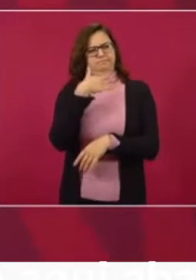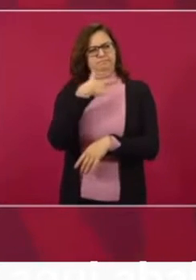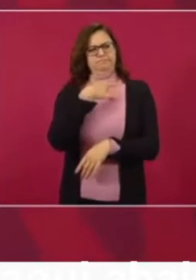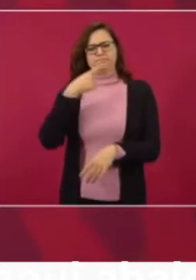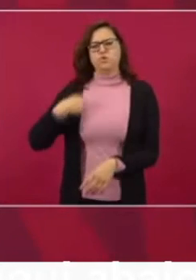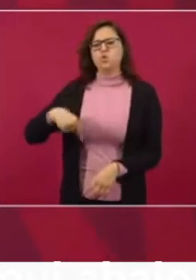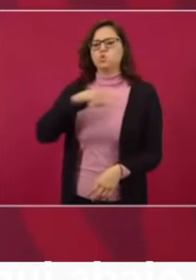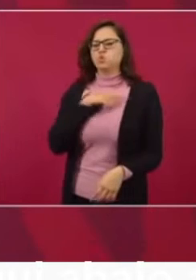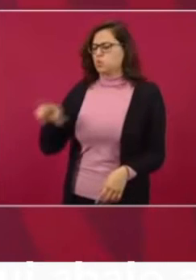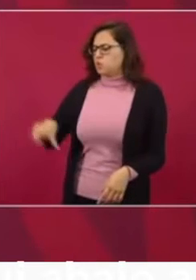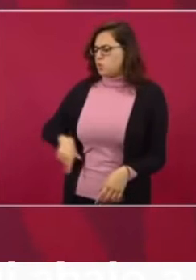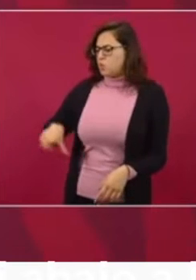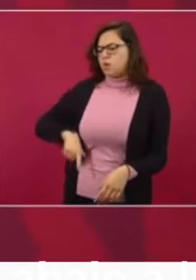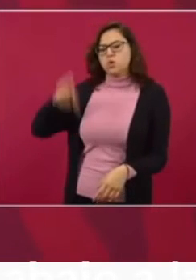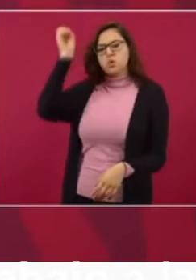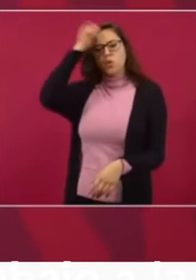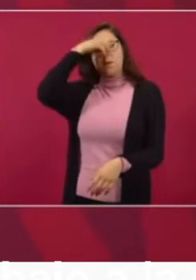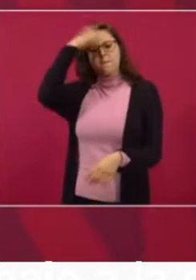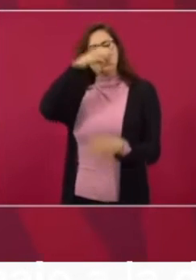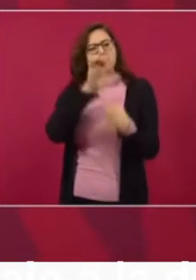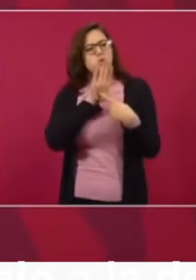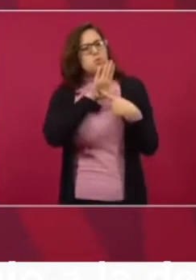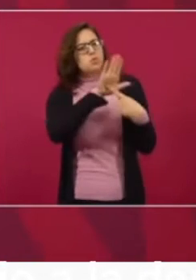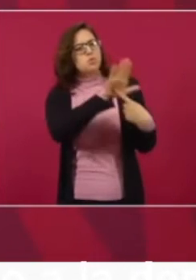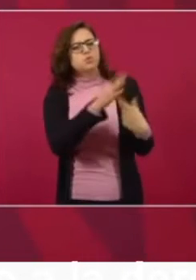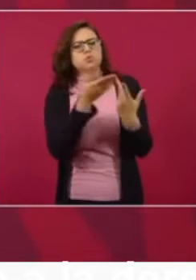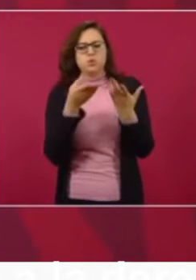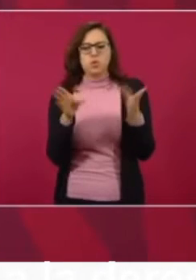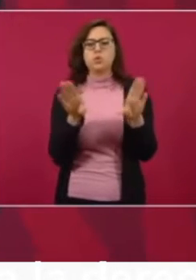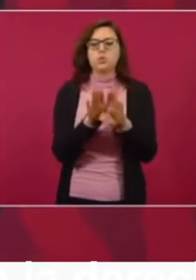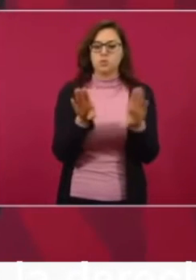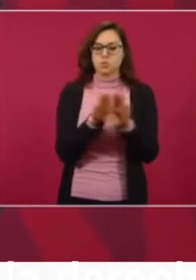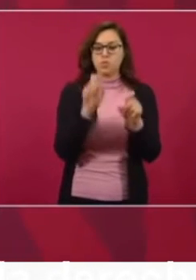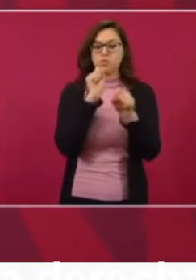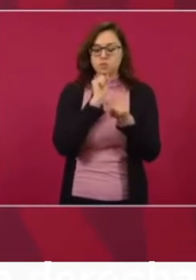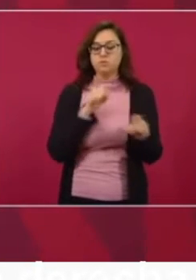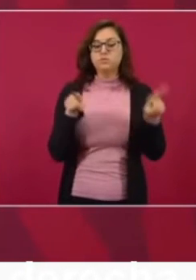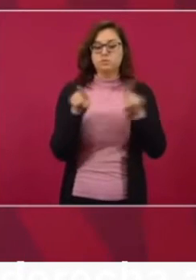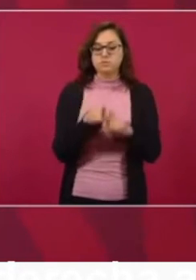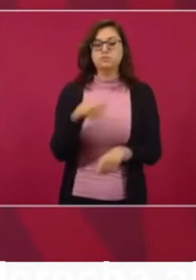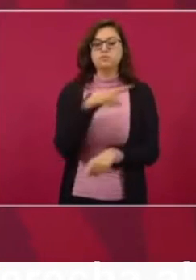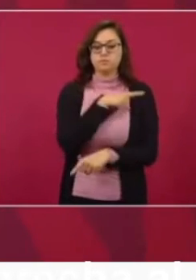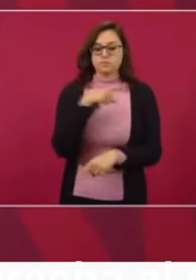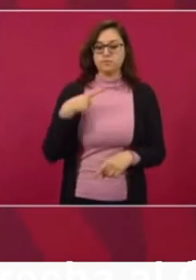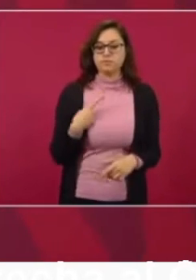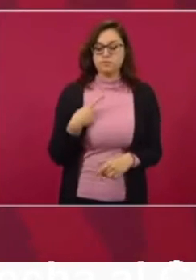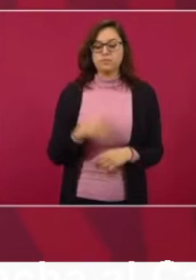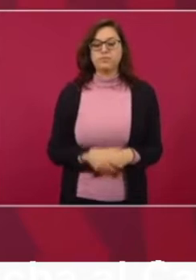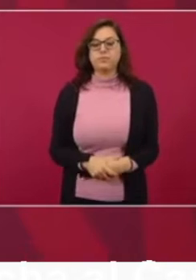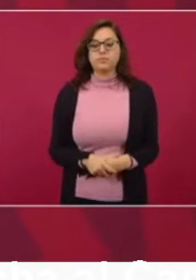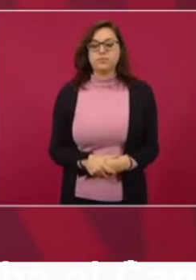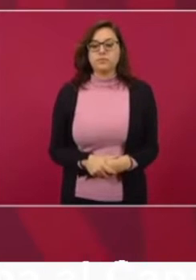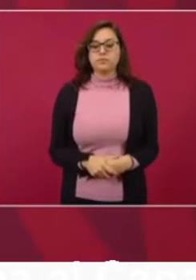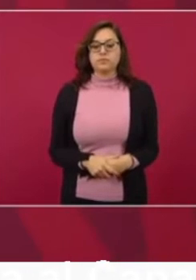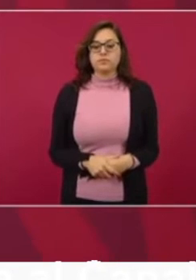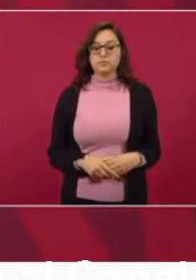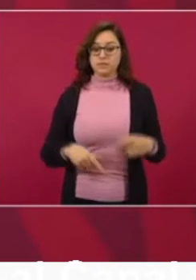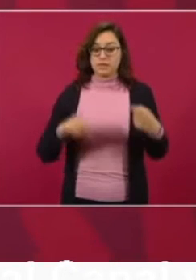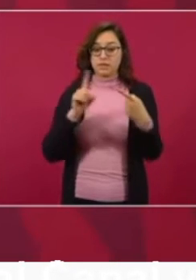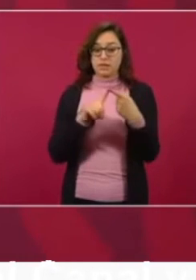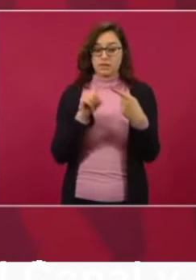gobierno uno es el que tiene que ver con la vacunación para los niños